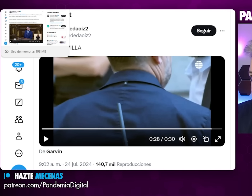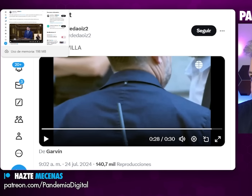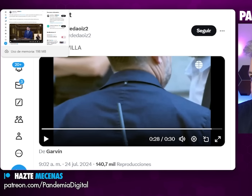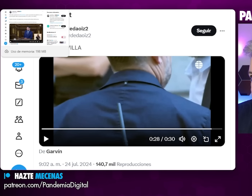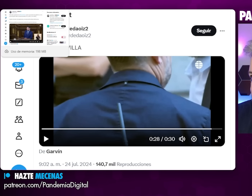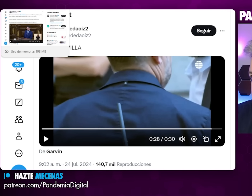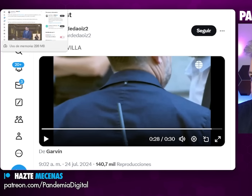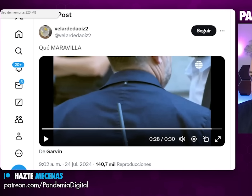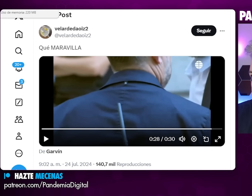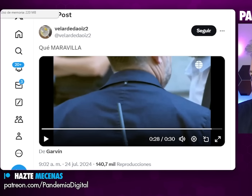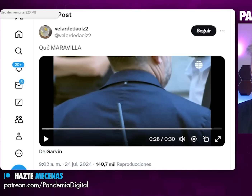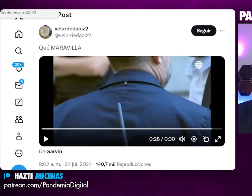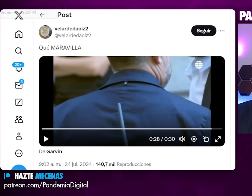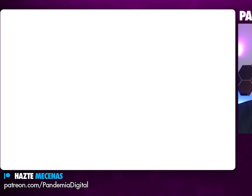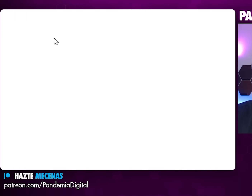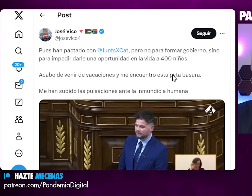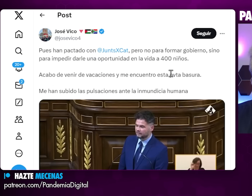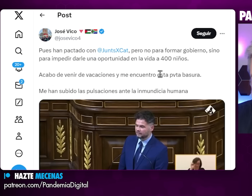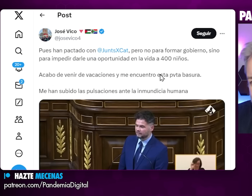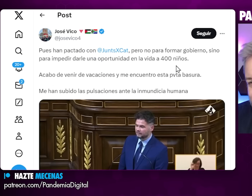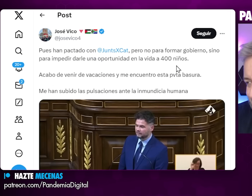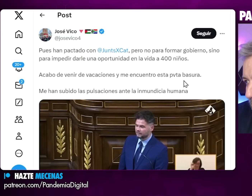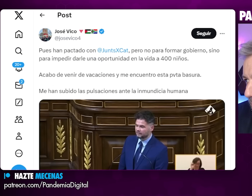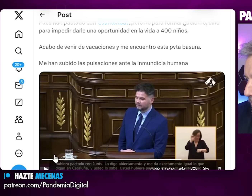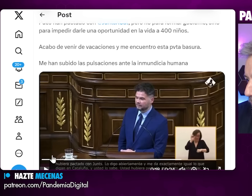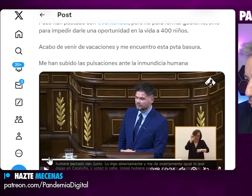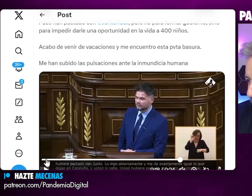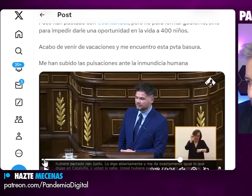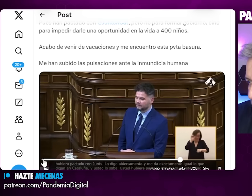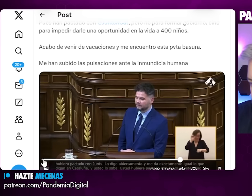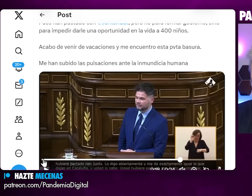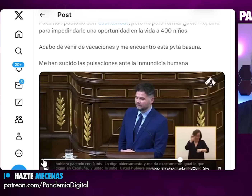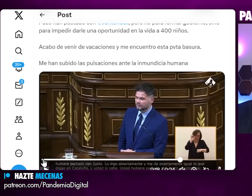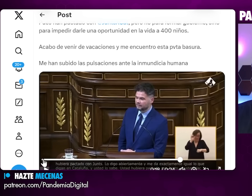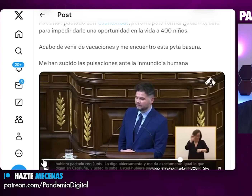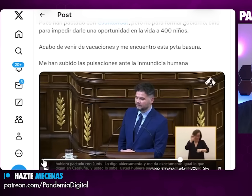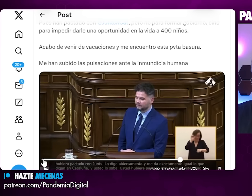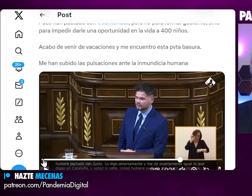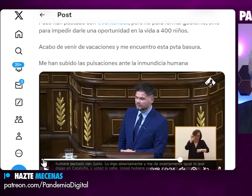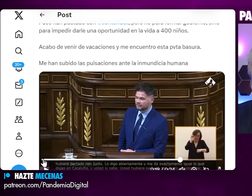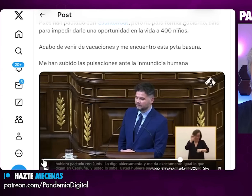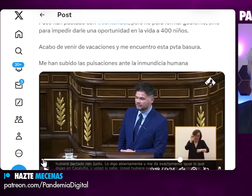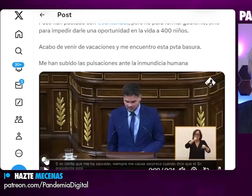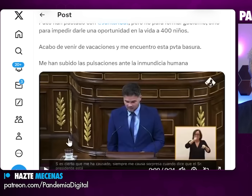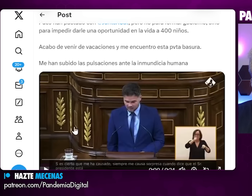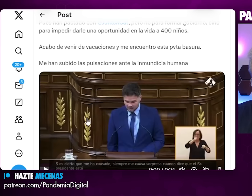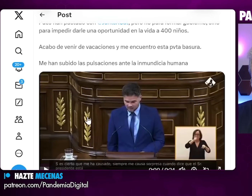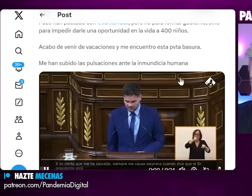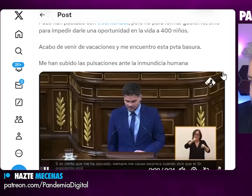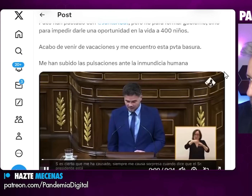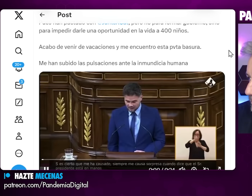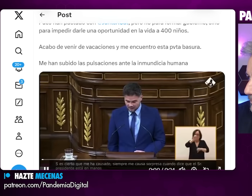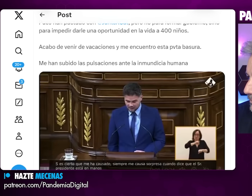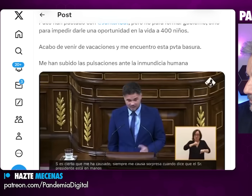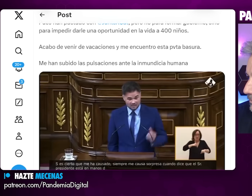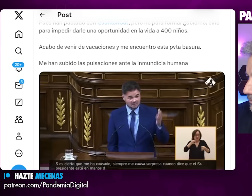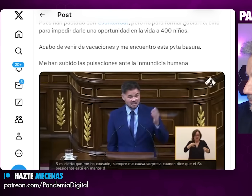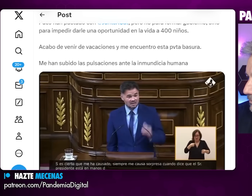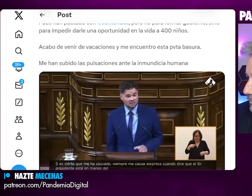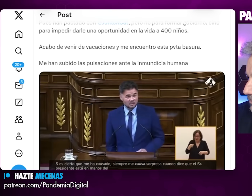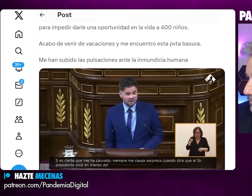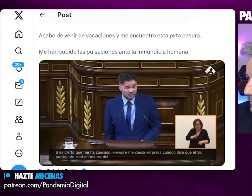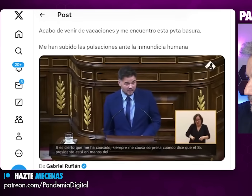sociales pues también. Bueno, fíjalo, porque esto ya lo adelantaba Rufián, no una, ni dos, sino bastantes veces, ¿no? Siempre le digo lo